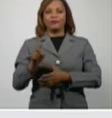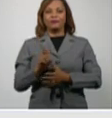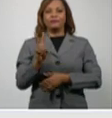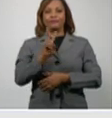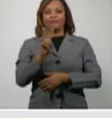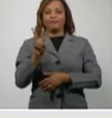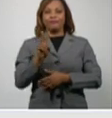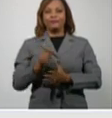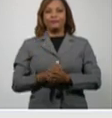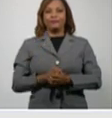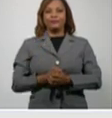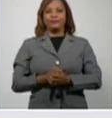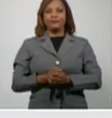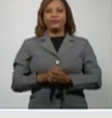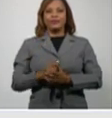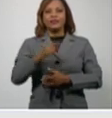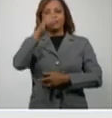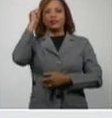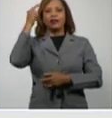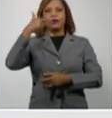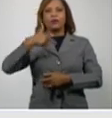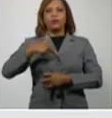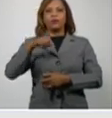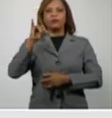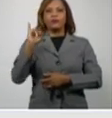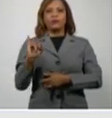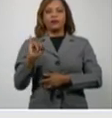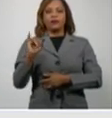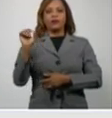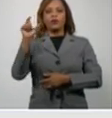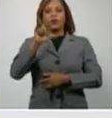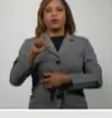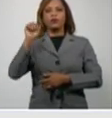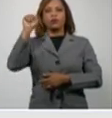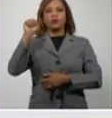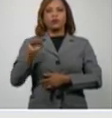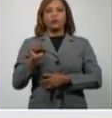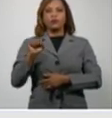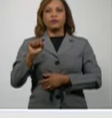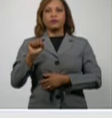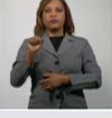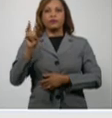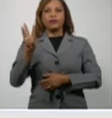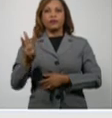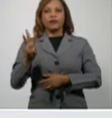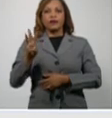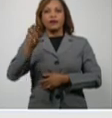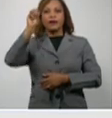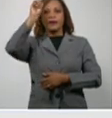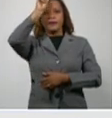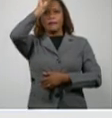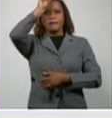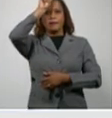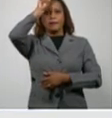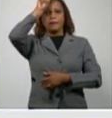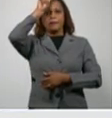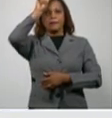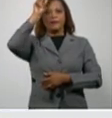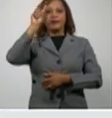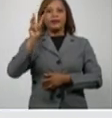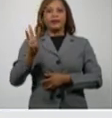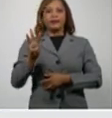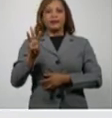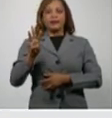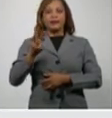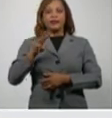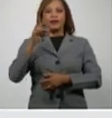autóctonos, San Juan y Martínez con 6, Consolación y Minas de Matahambre con 3, Los Palacios con 2